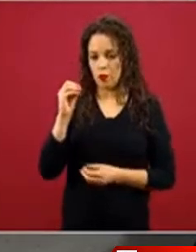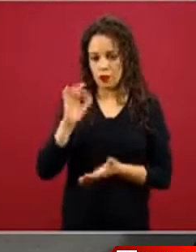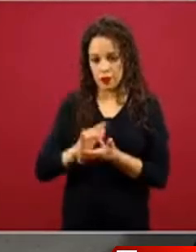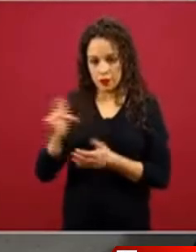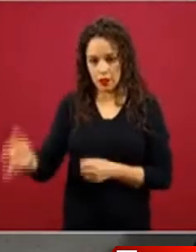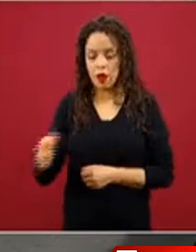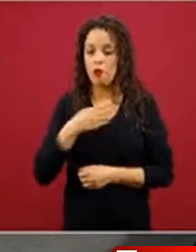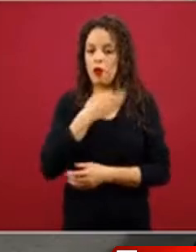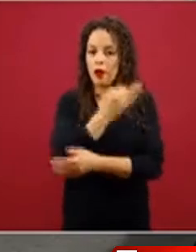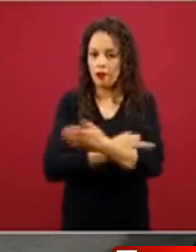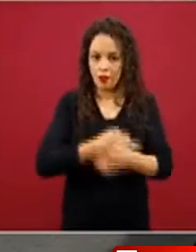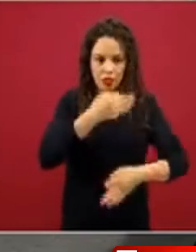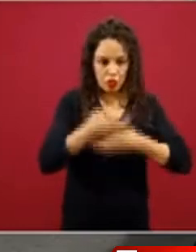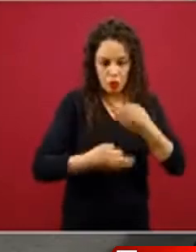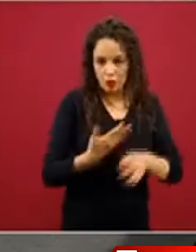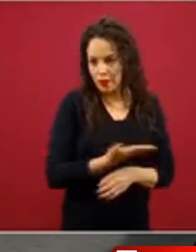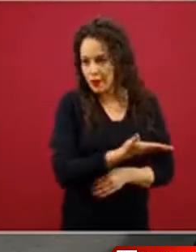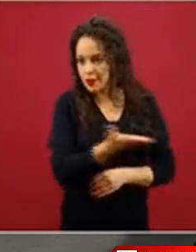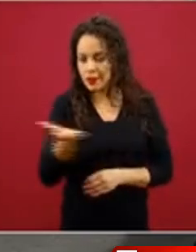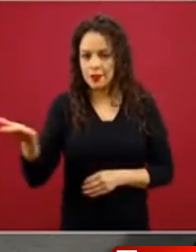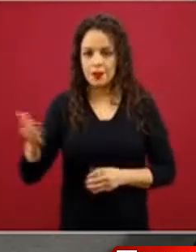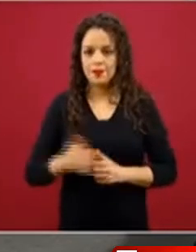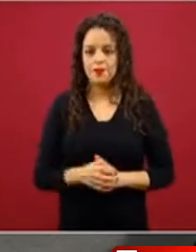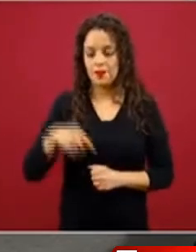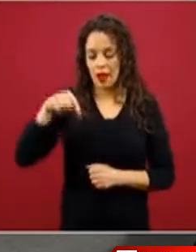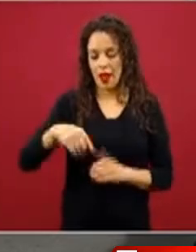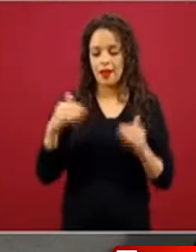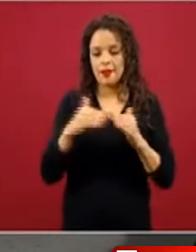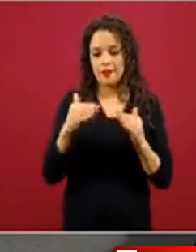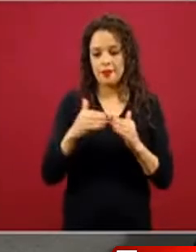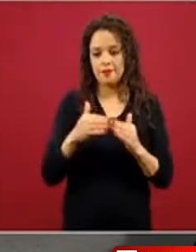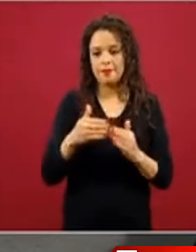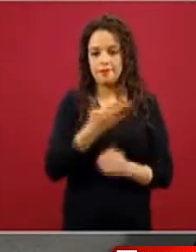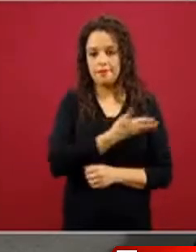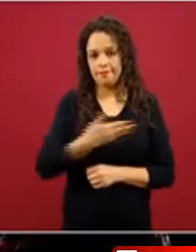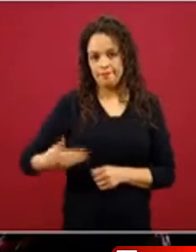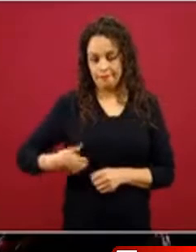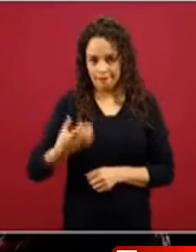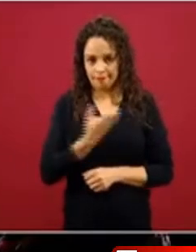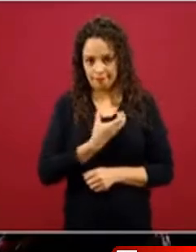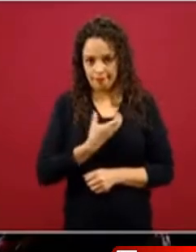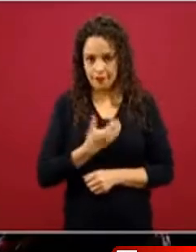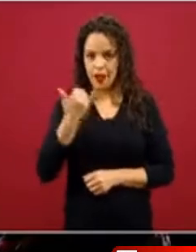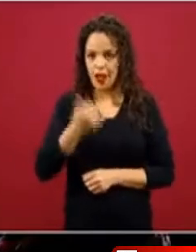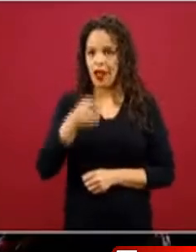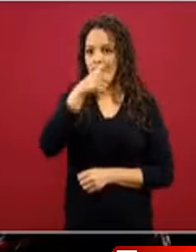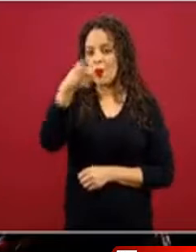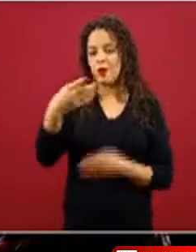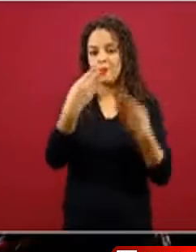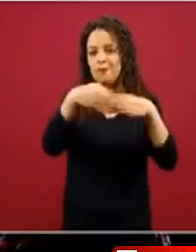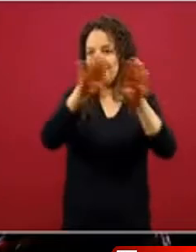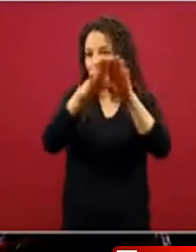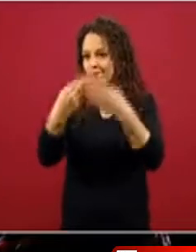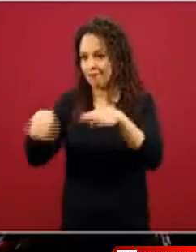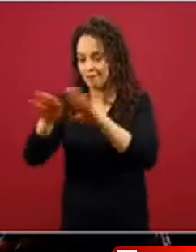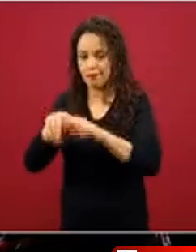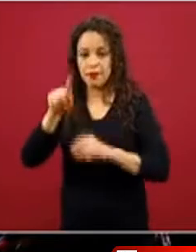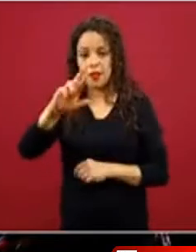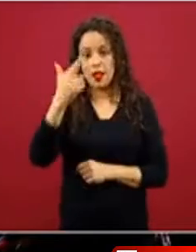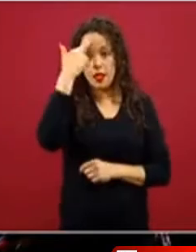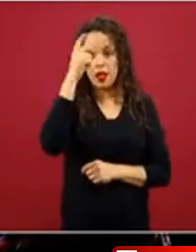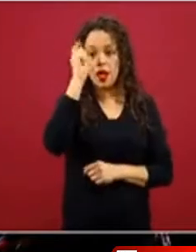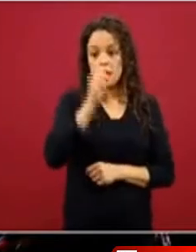a todas aquí en Palacio Nacional y en casa. Vamos a recordar rápidamente que de los